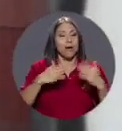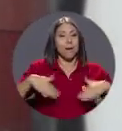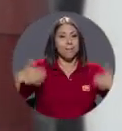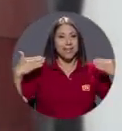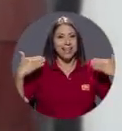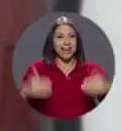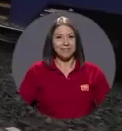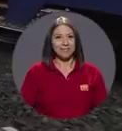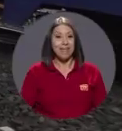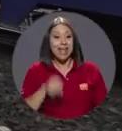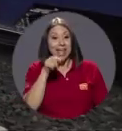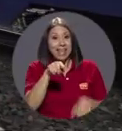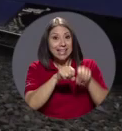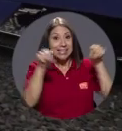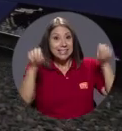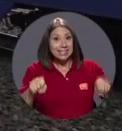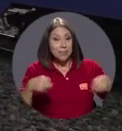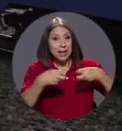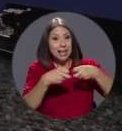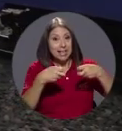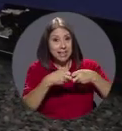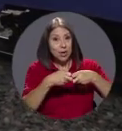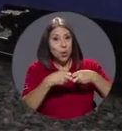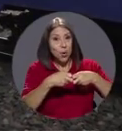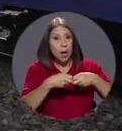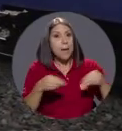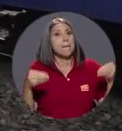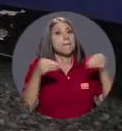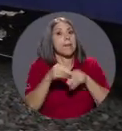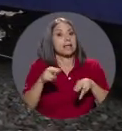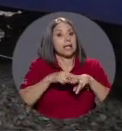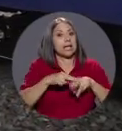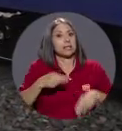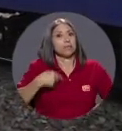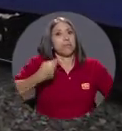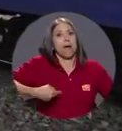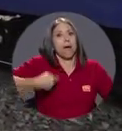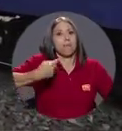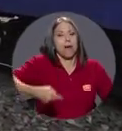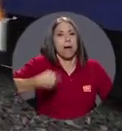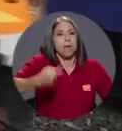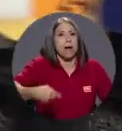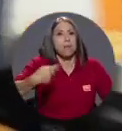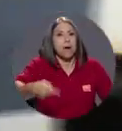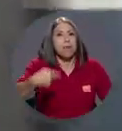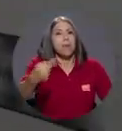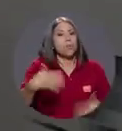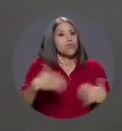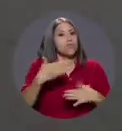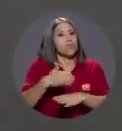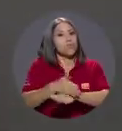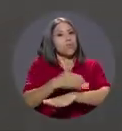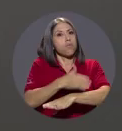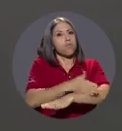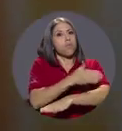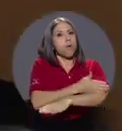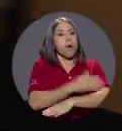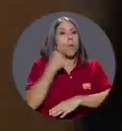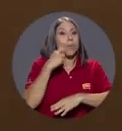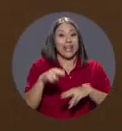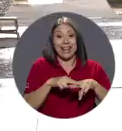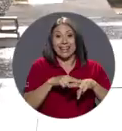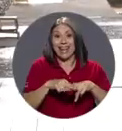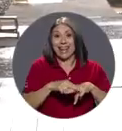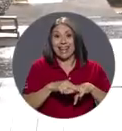un sistema que las frecuencias se van a ver se van a mejorar considerablemente, ya que el tren va a